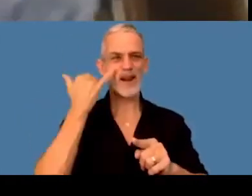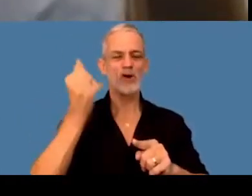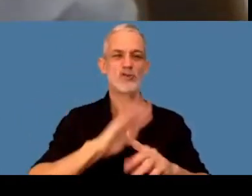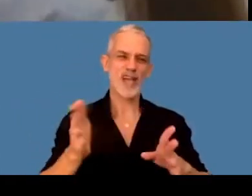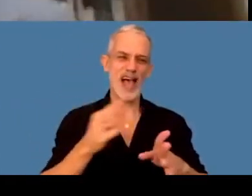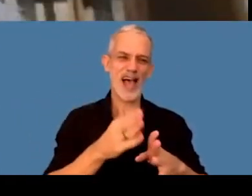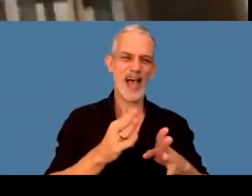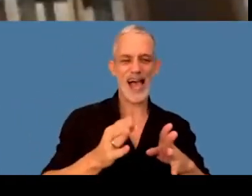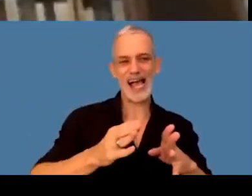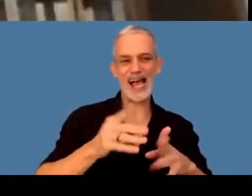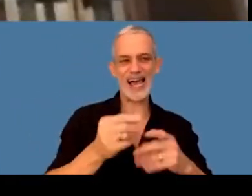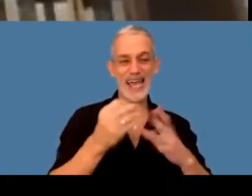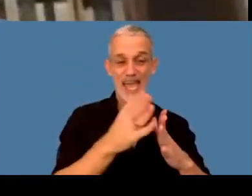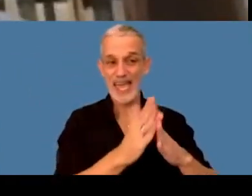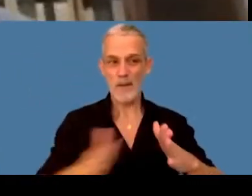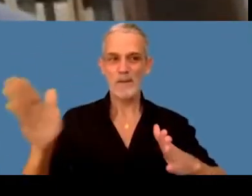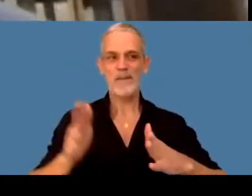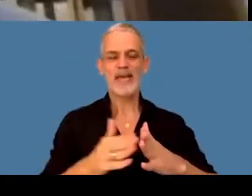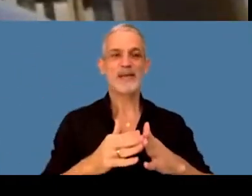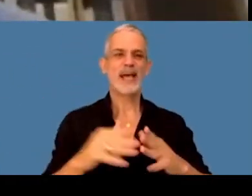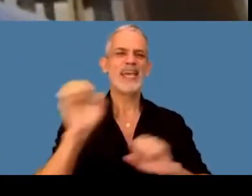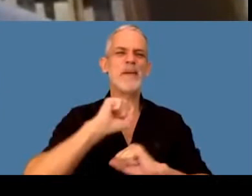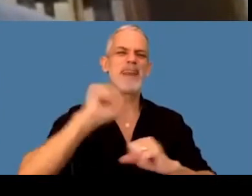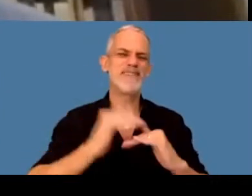los albores de lo que va a ser la hiperinflación del